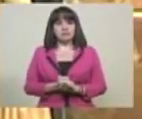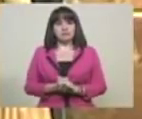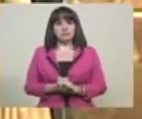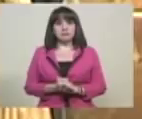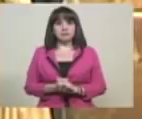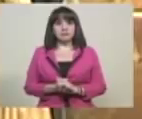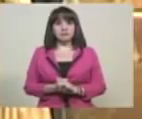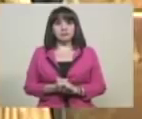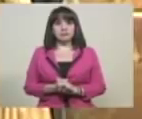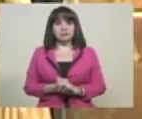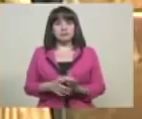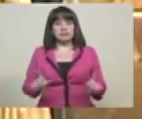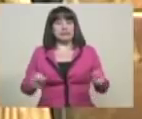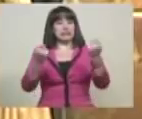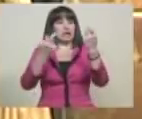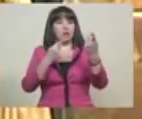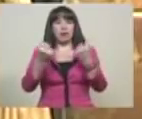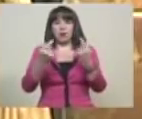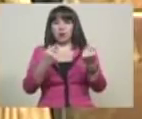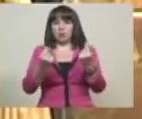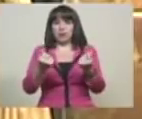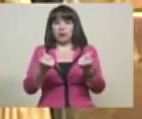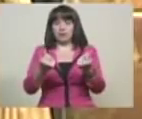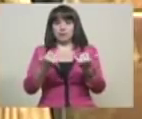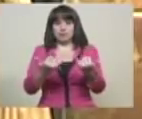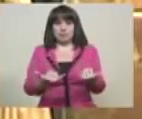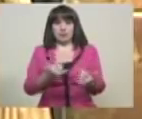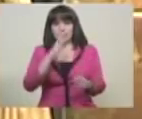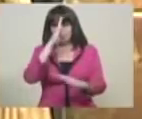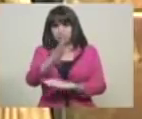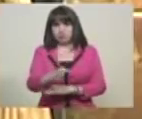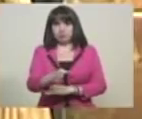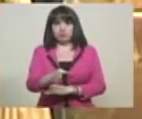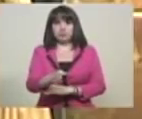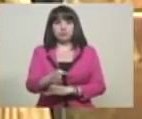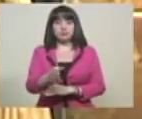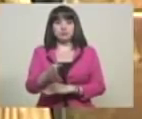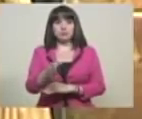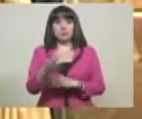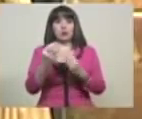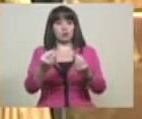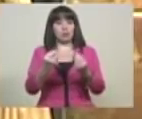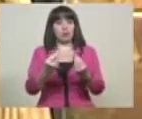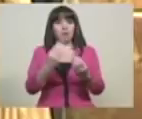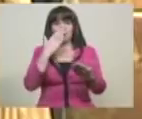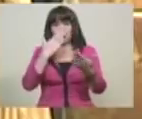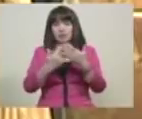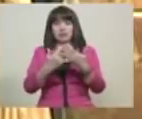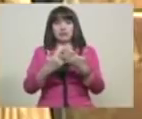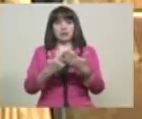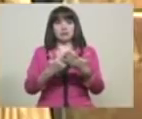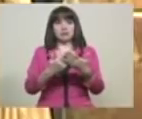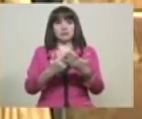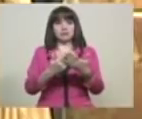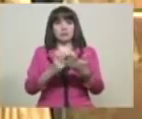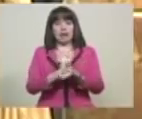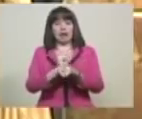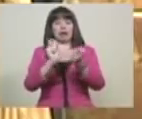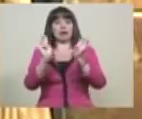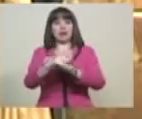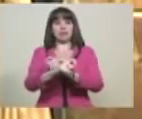Y el programa de recuperación económica apunta de manera directa a